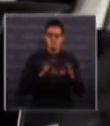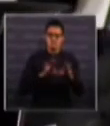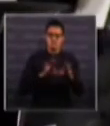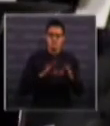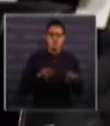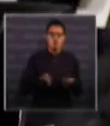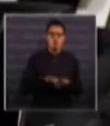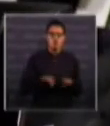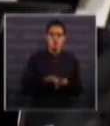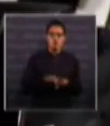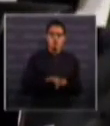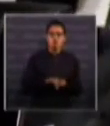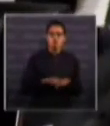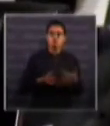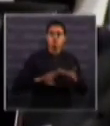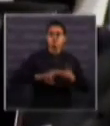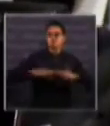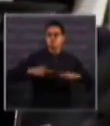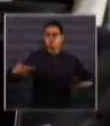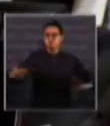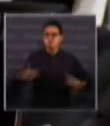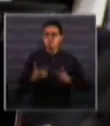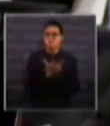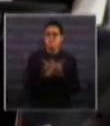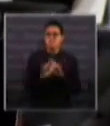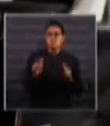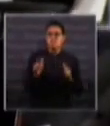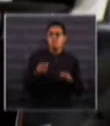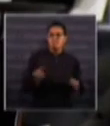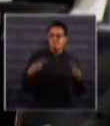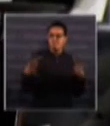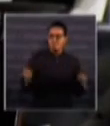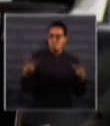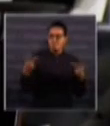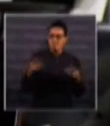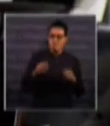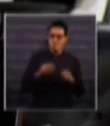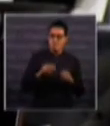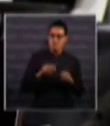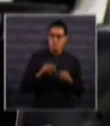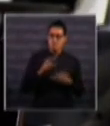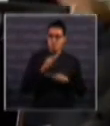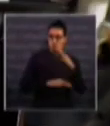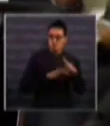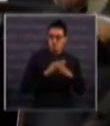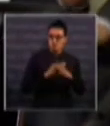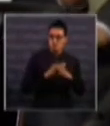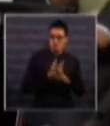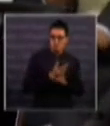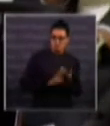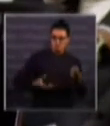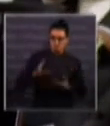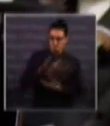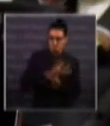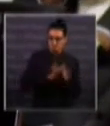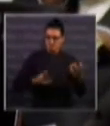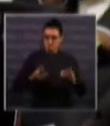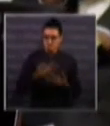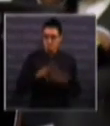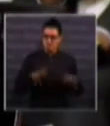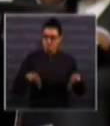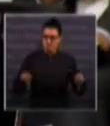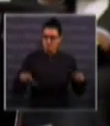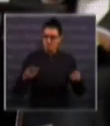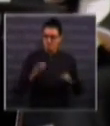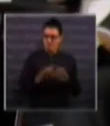más libres, porque, bueno, nada que ver lo que vimos ayer con lo que vimos en el Instituto Electoral, ¿no? Hasta por los moderadores. Que van a